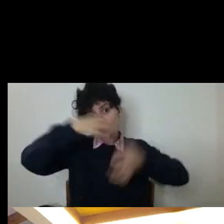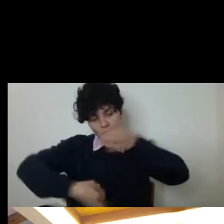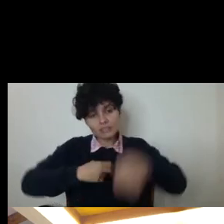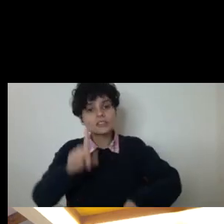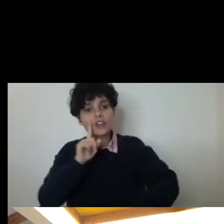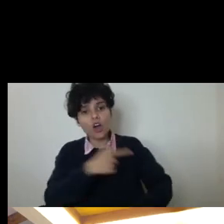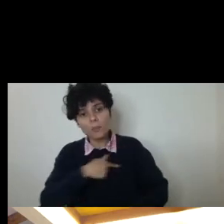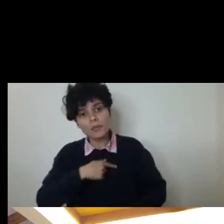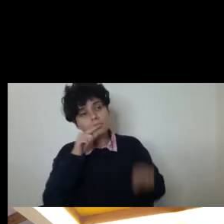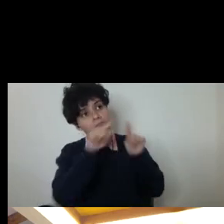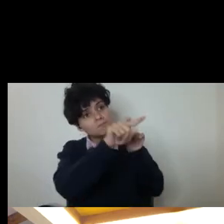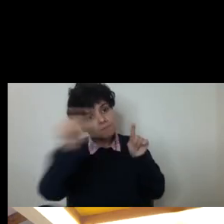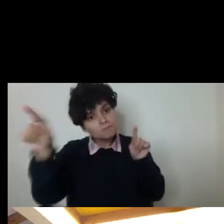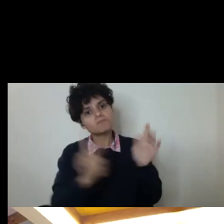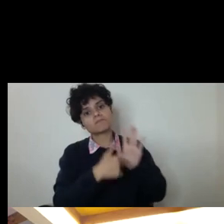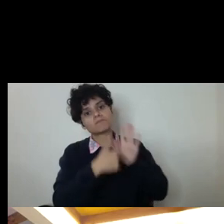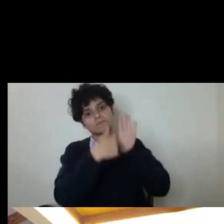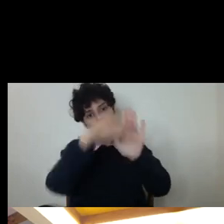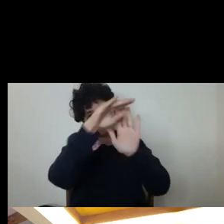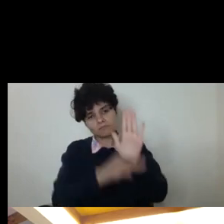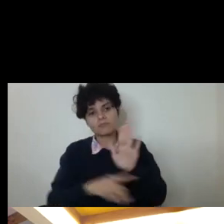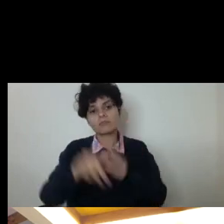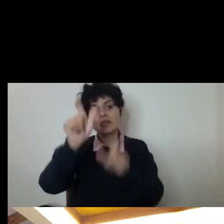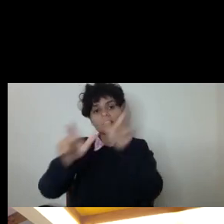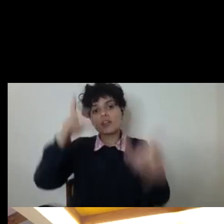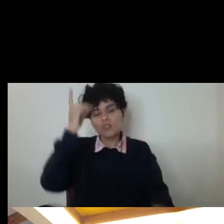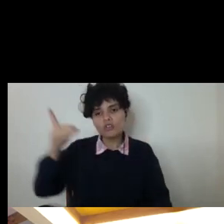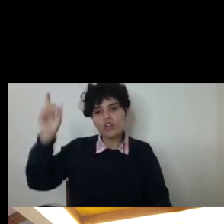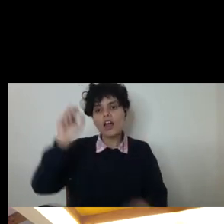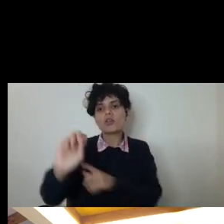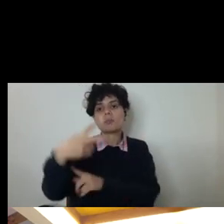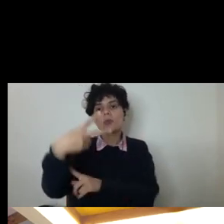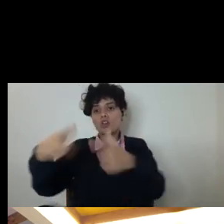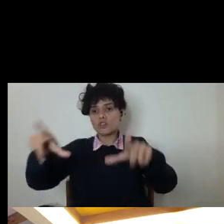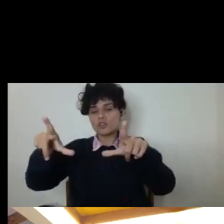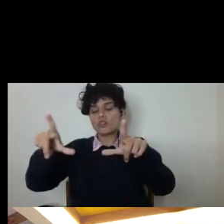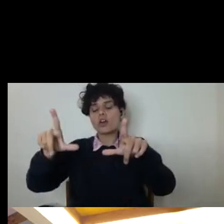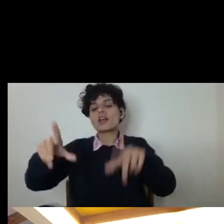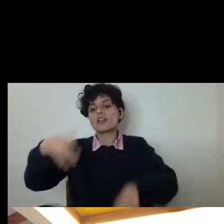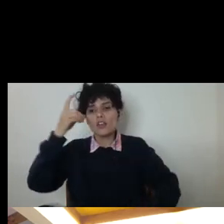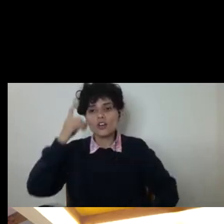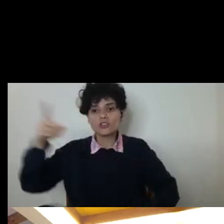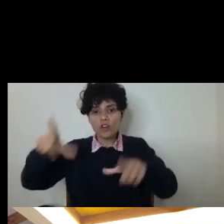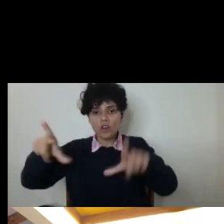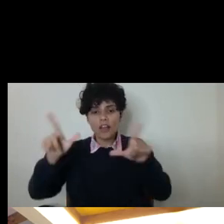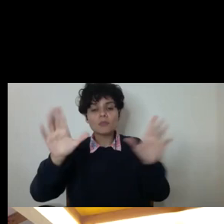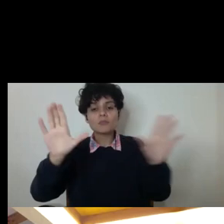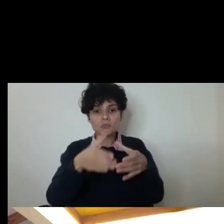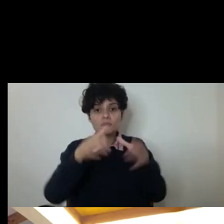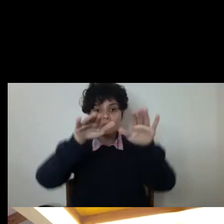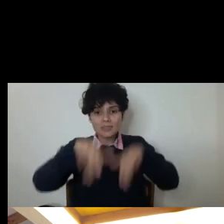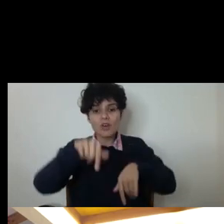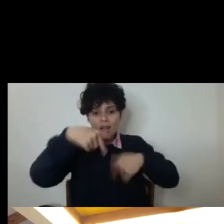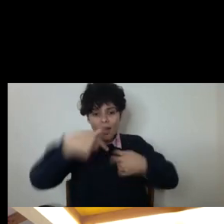presentación, personas que hicieron su doctorado o postdoctorado en el grupo y que ahora son colaboradores nuestros, y